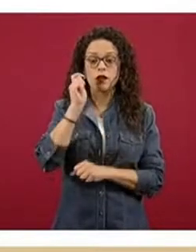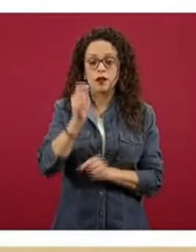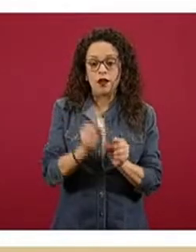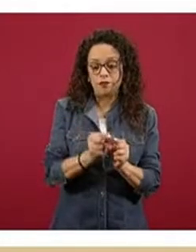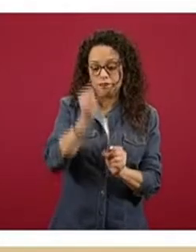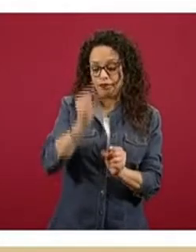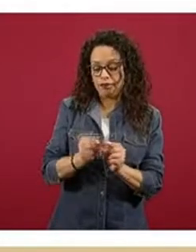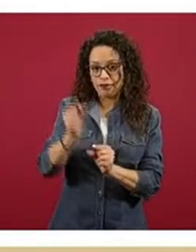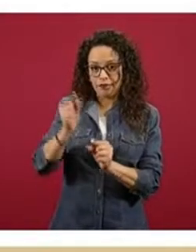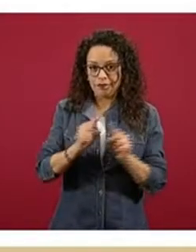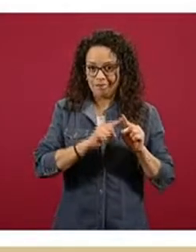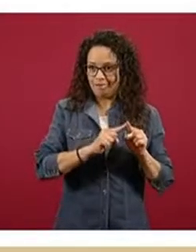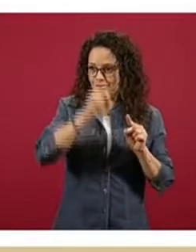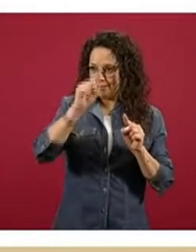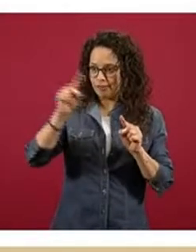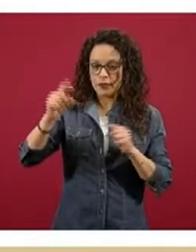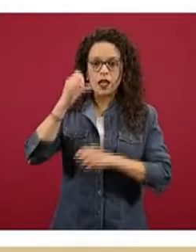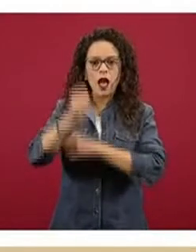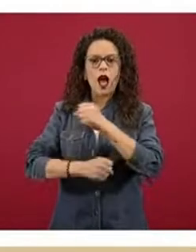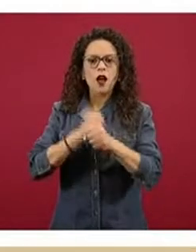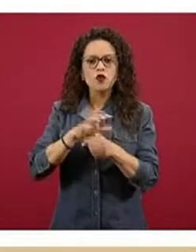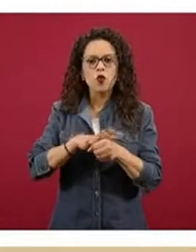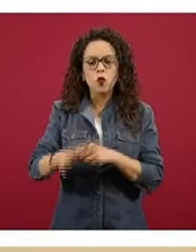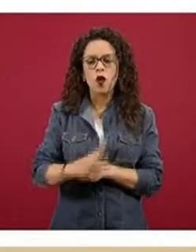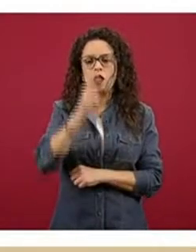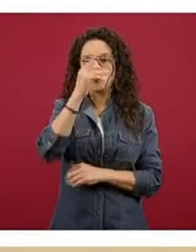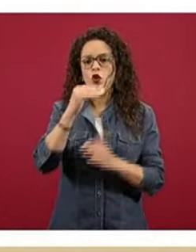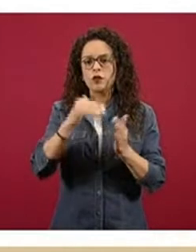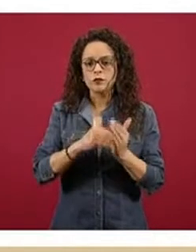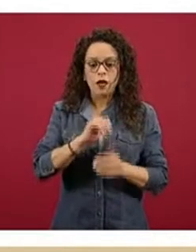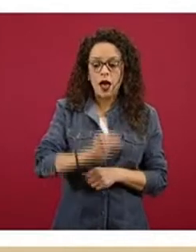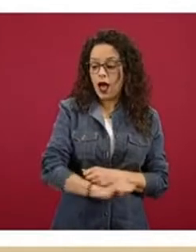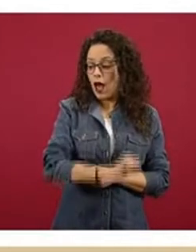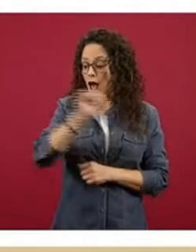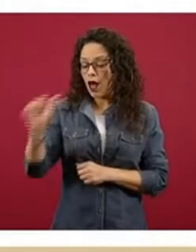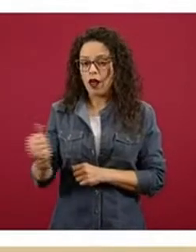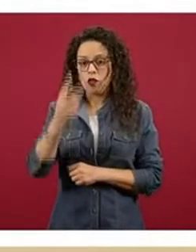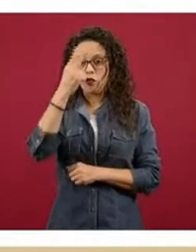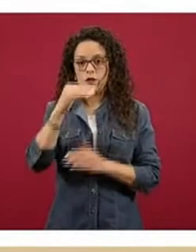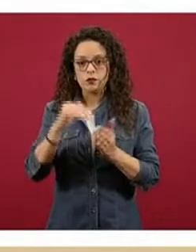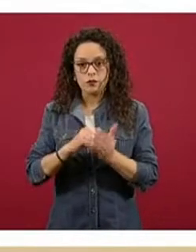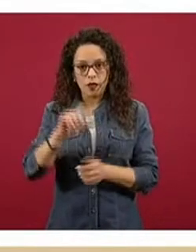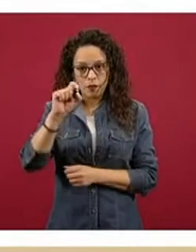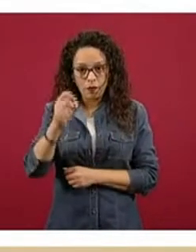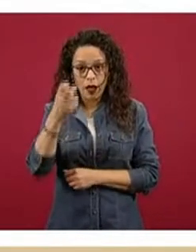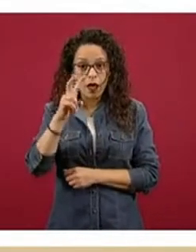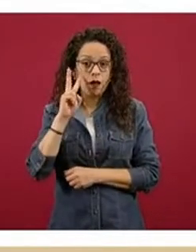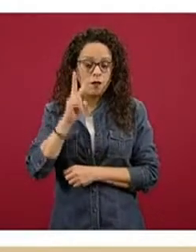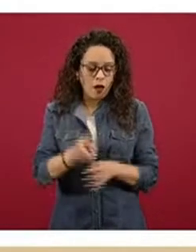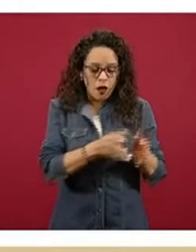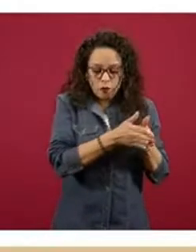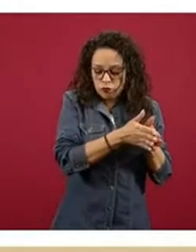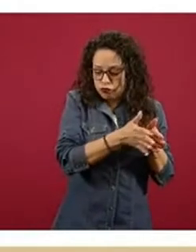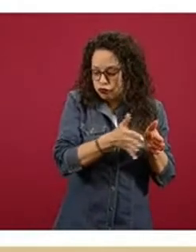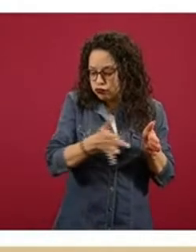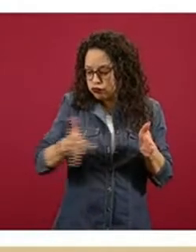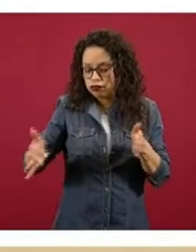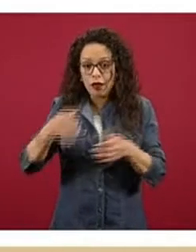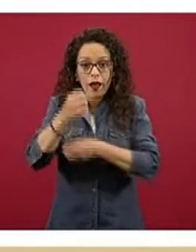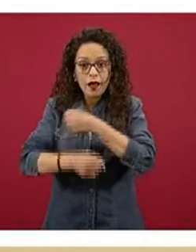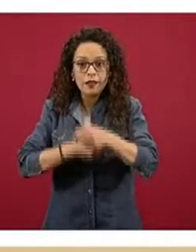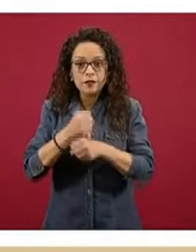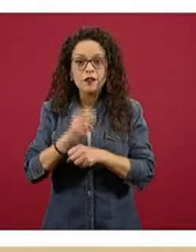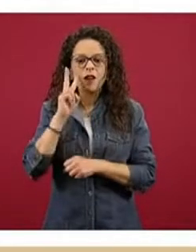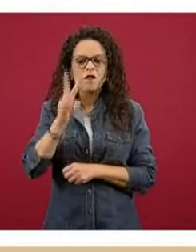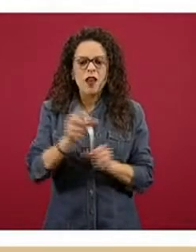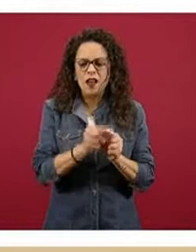del año 2000 al año 2020. Y podemos ver cómo durante todos los años nosotros vemos estas